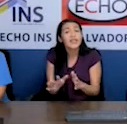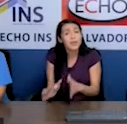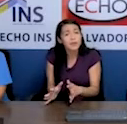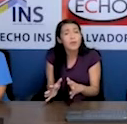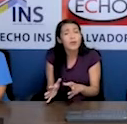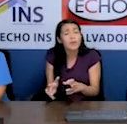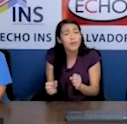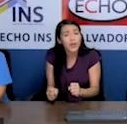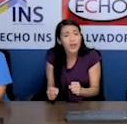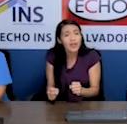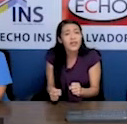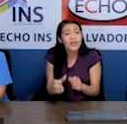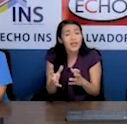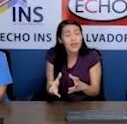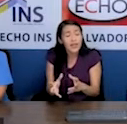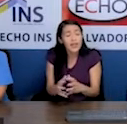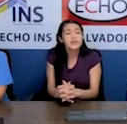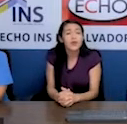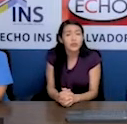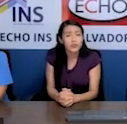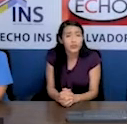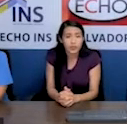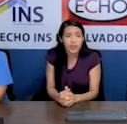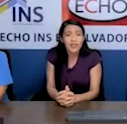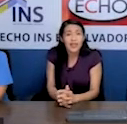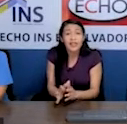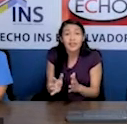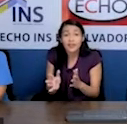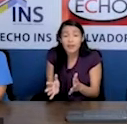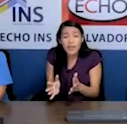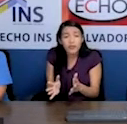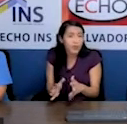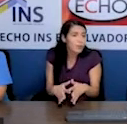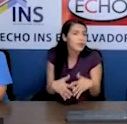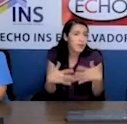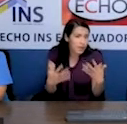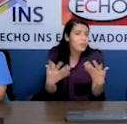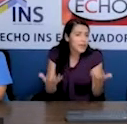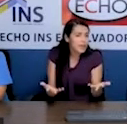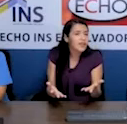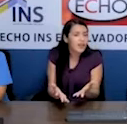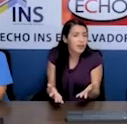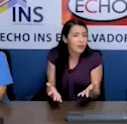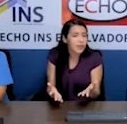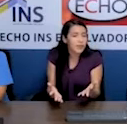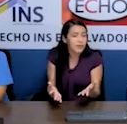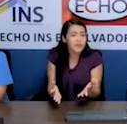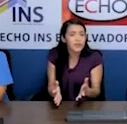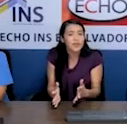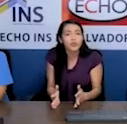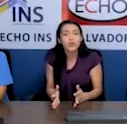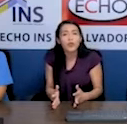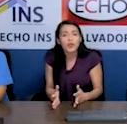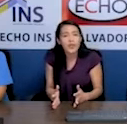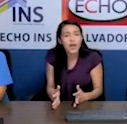reservorios, que también me pueden provocar esta obstrucción. El tratamiento va a depender de la causa,